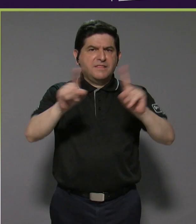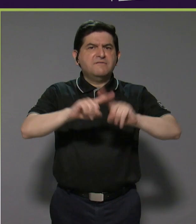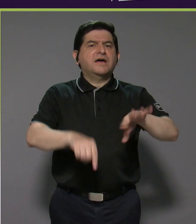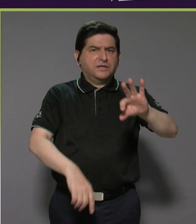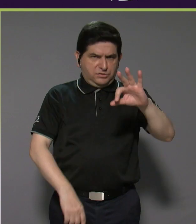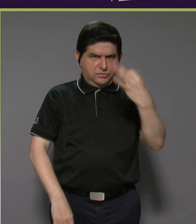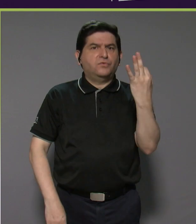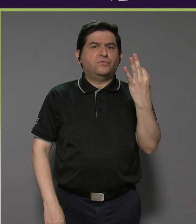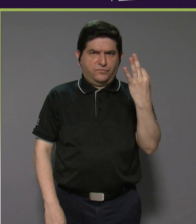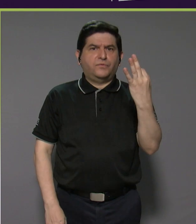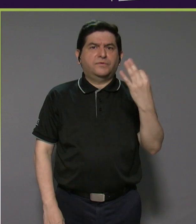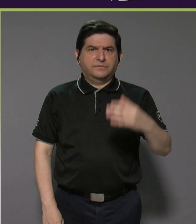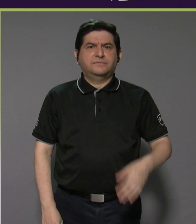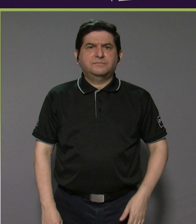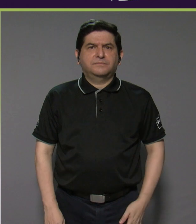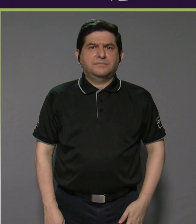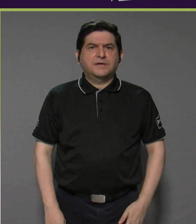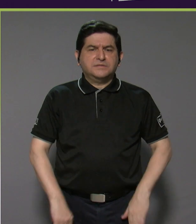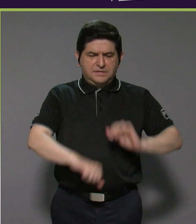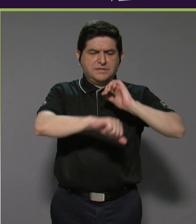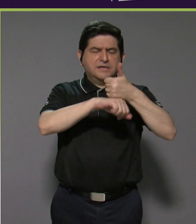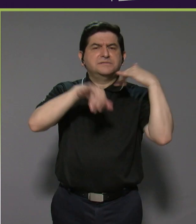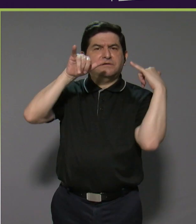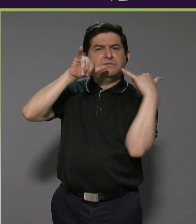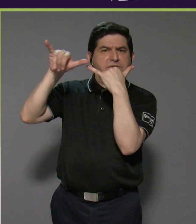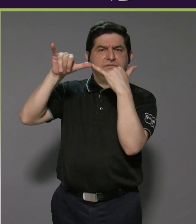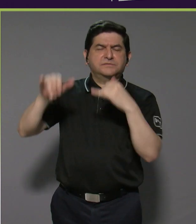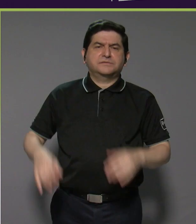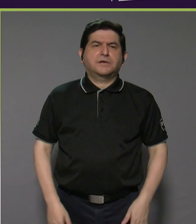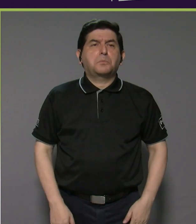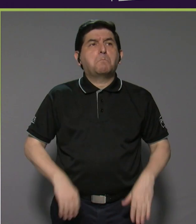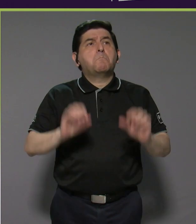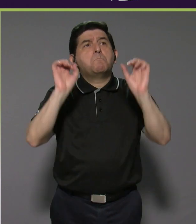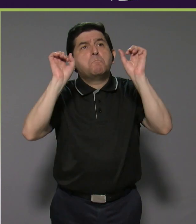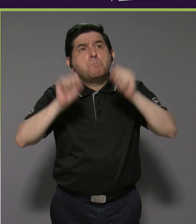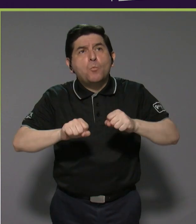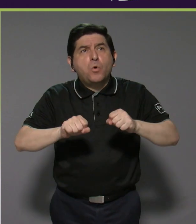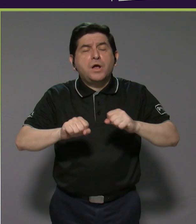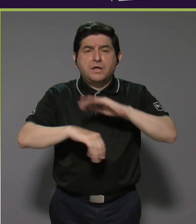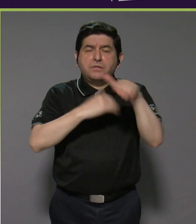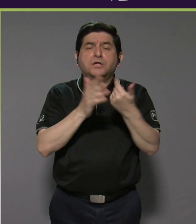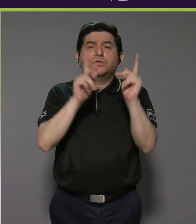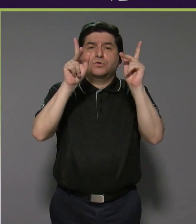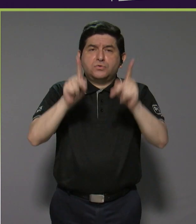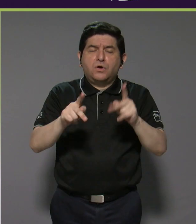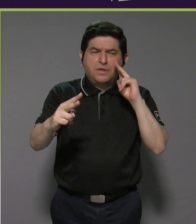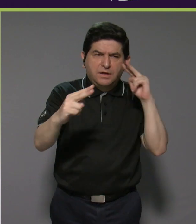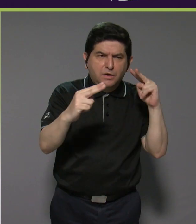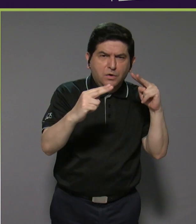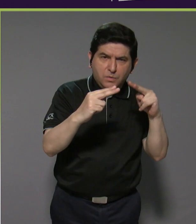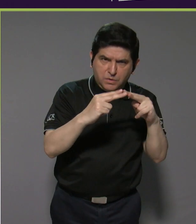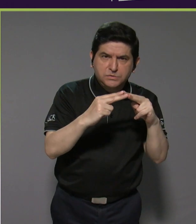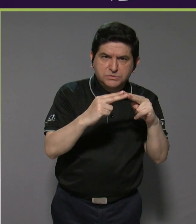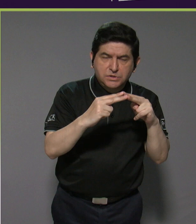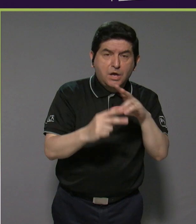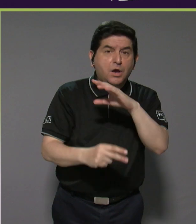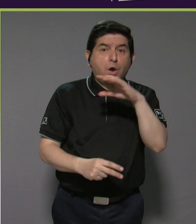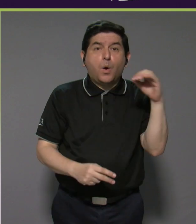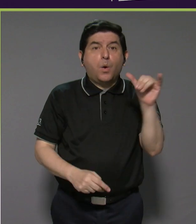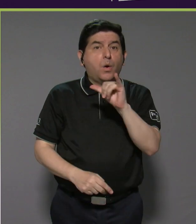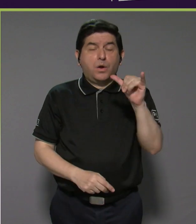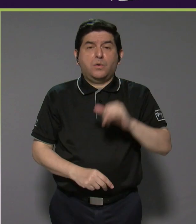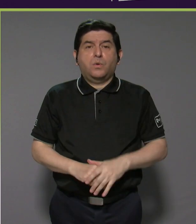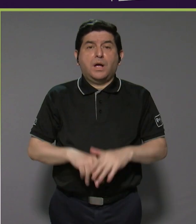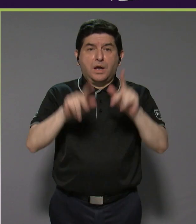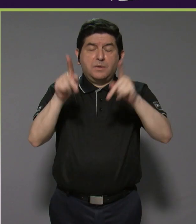formas de denunciar. Puede ser cualquier persona que conozca o que también